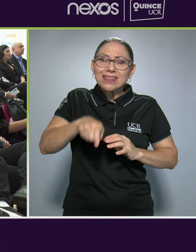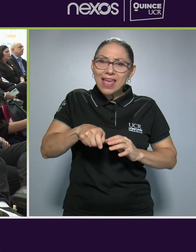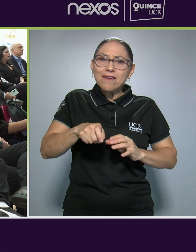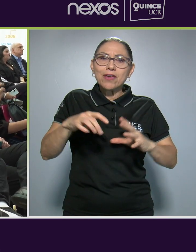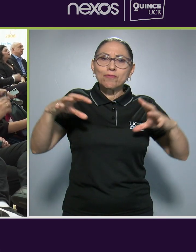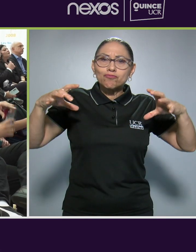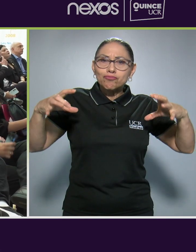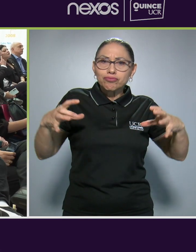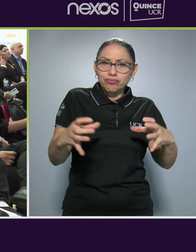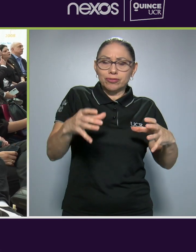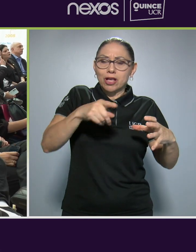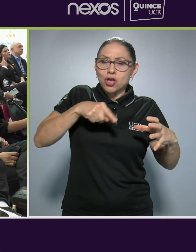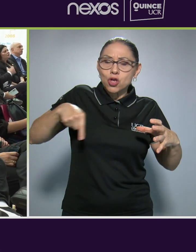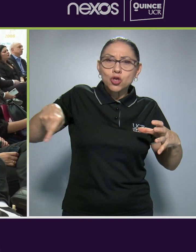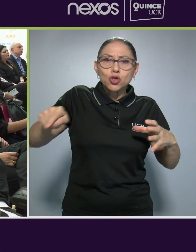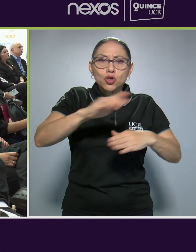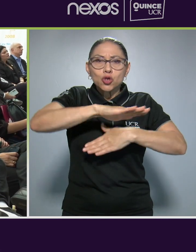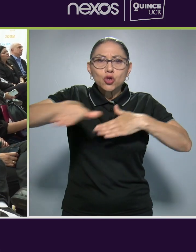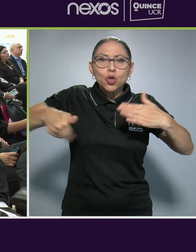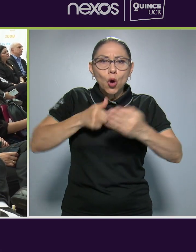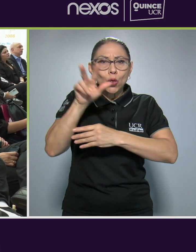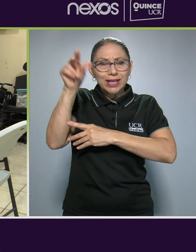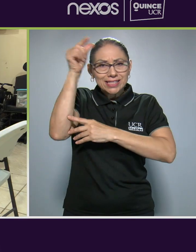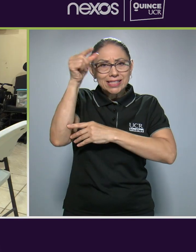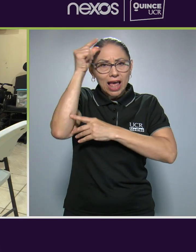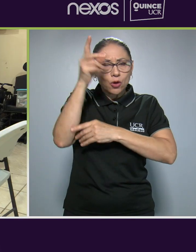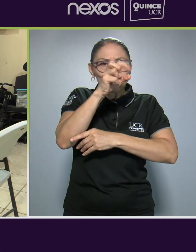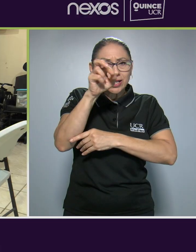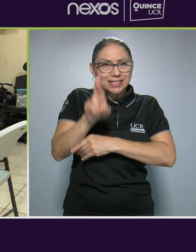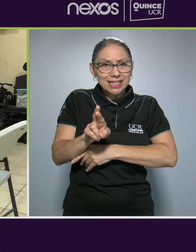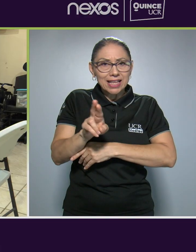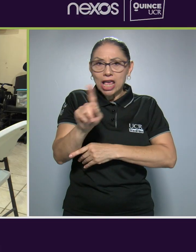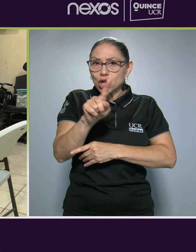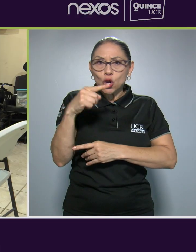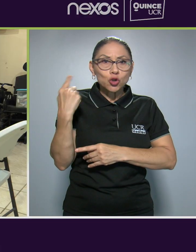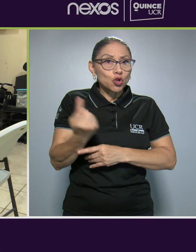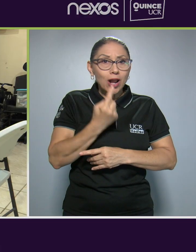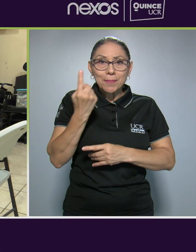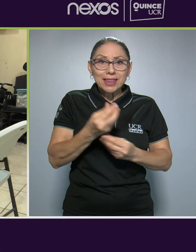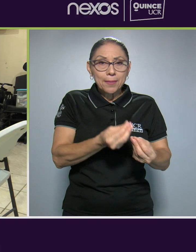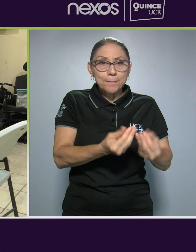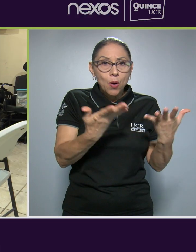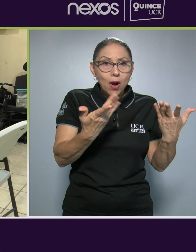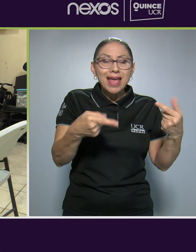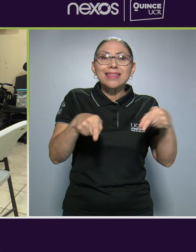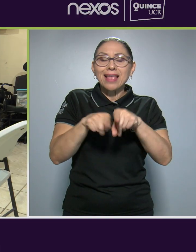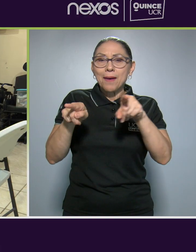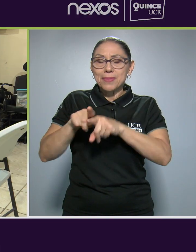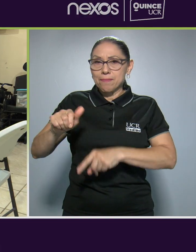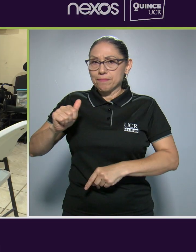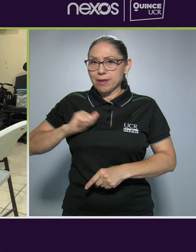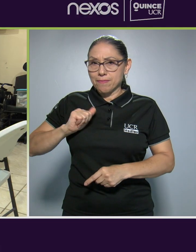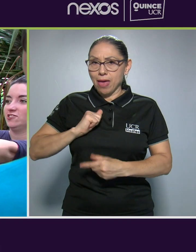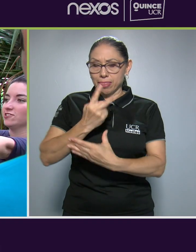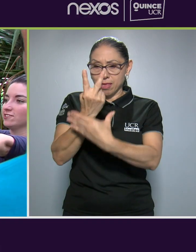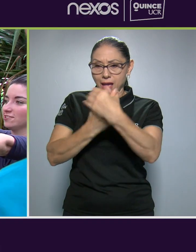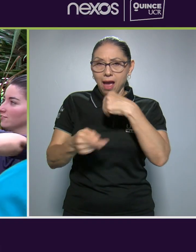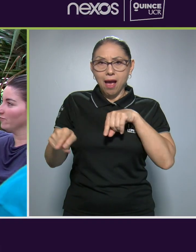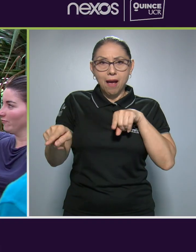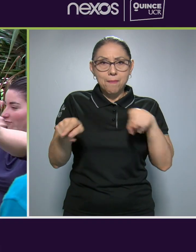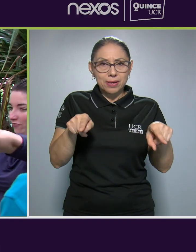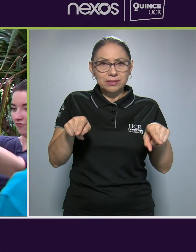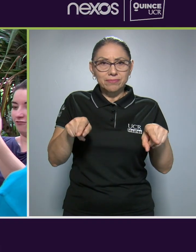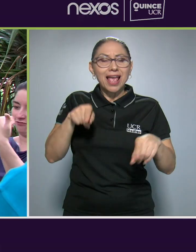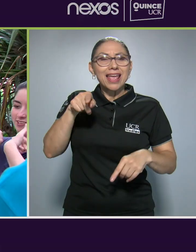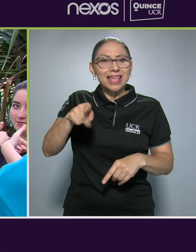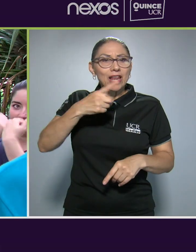Estado costarricense, no solamente empresas estatales o instituciones estatales, sino también del sector privado, esa excitativa que tenemos